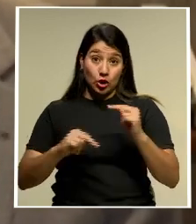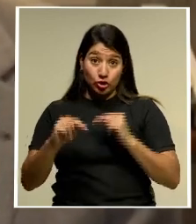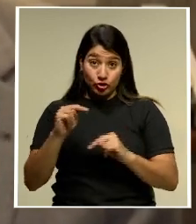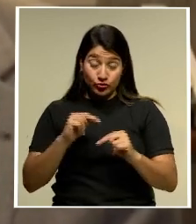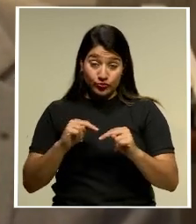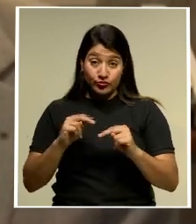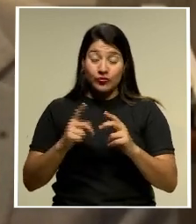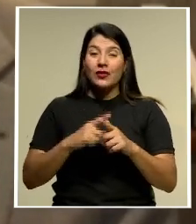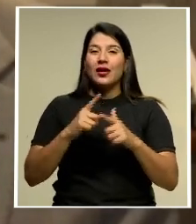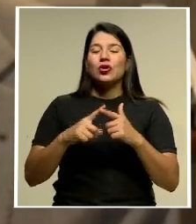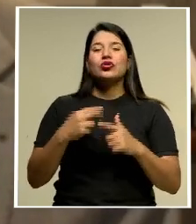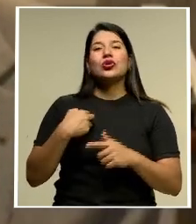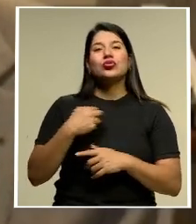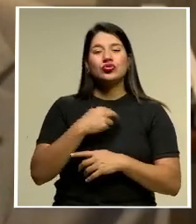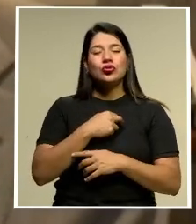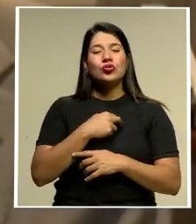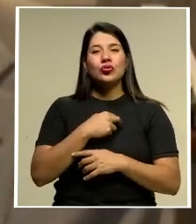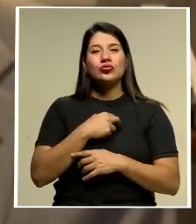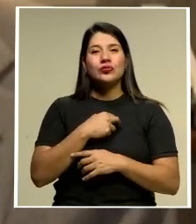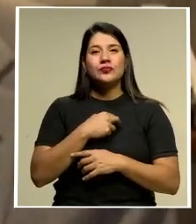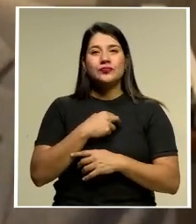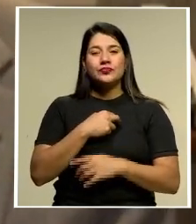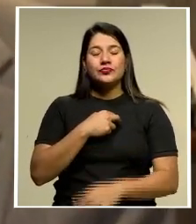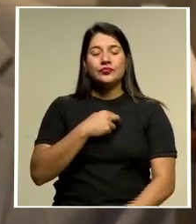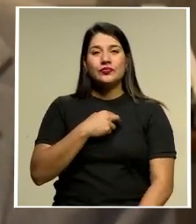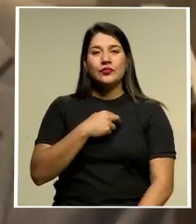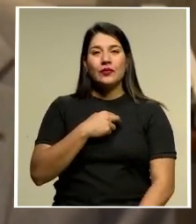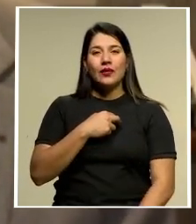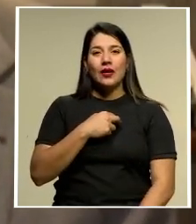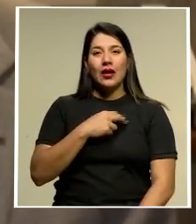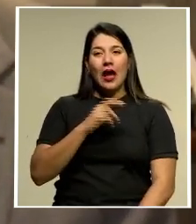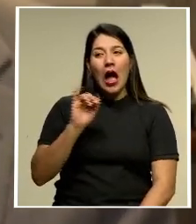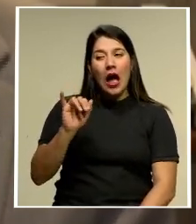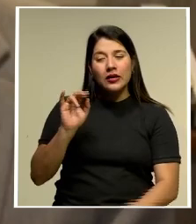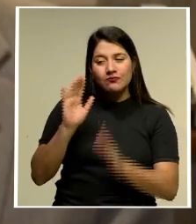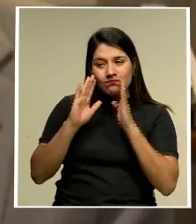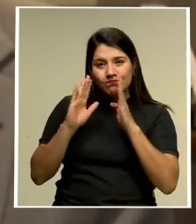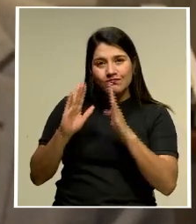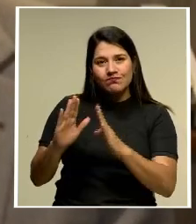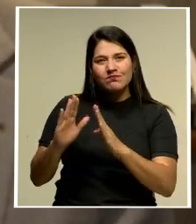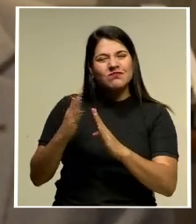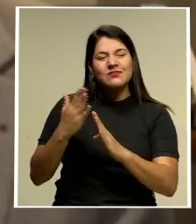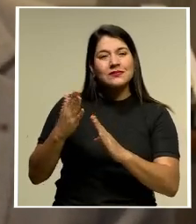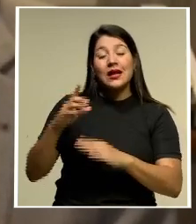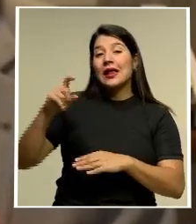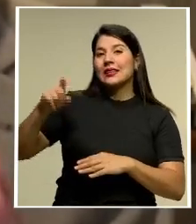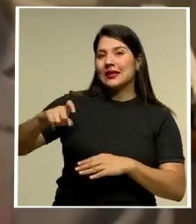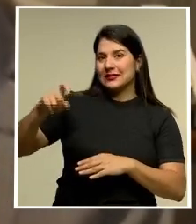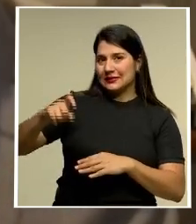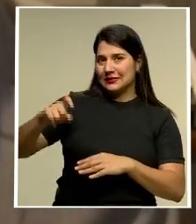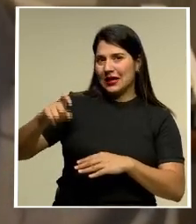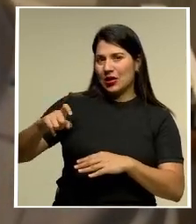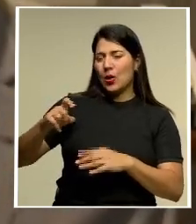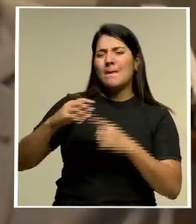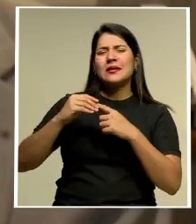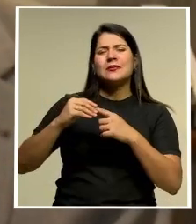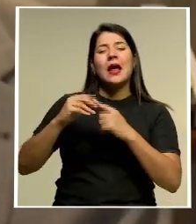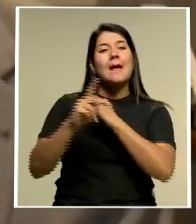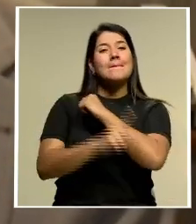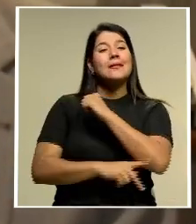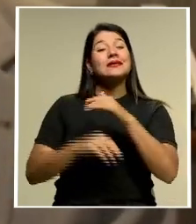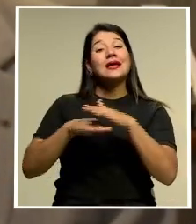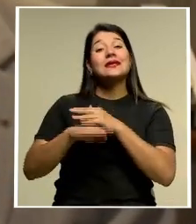Entonces, ahí ponemos la mirada en la necesidad, sobre todo en los países de